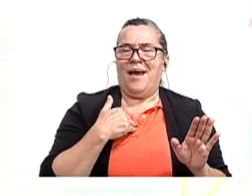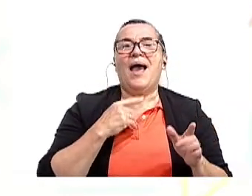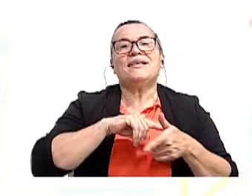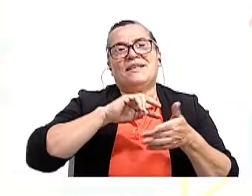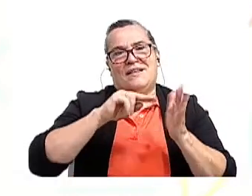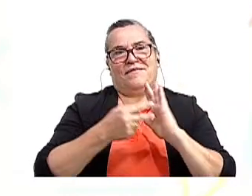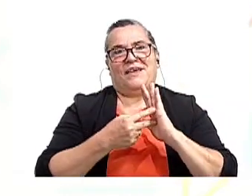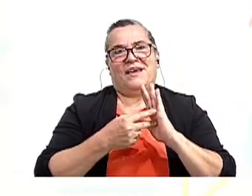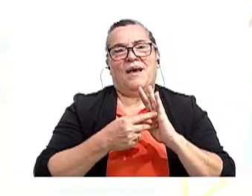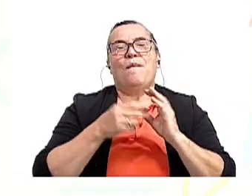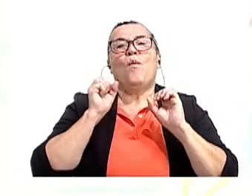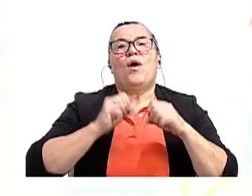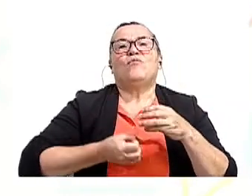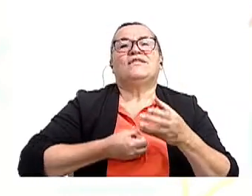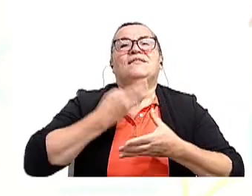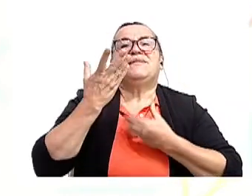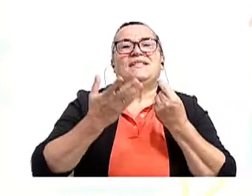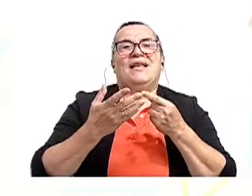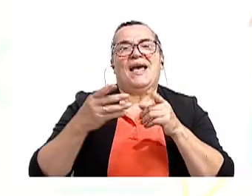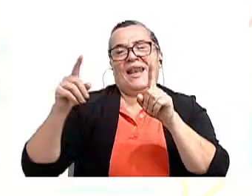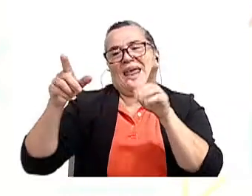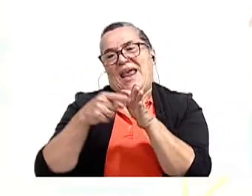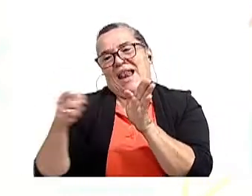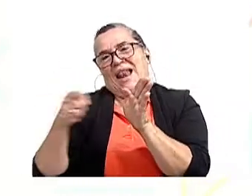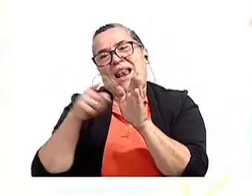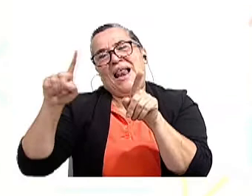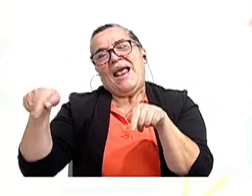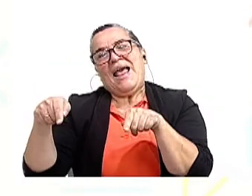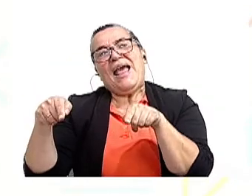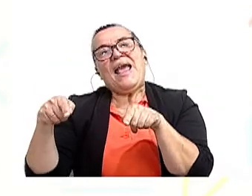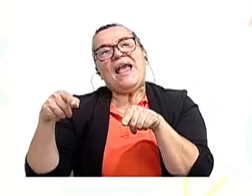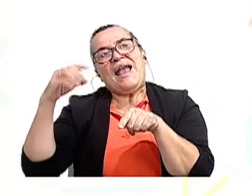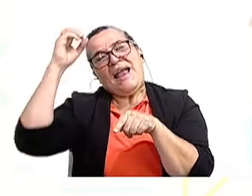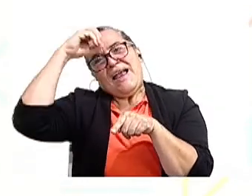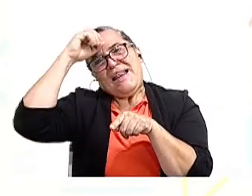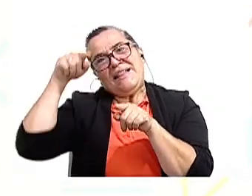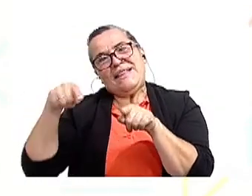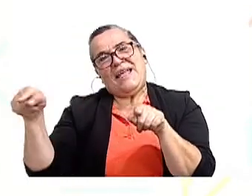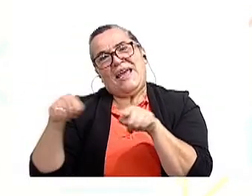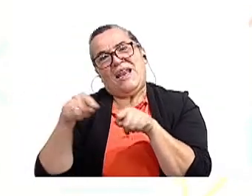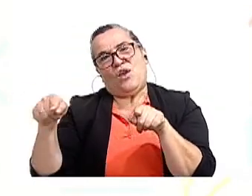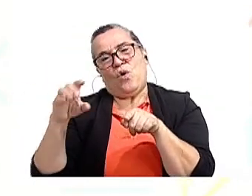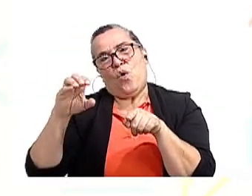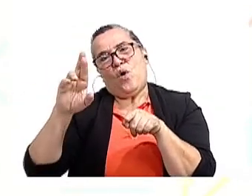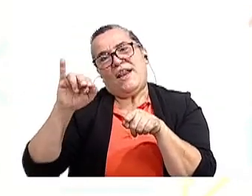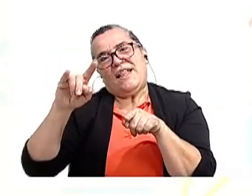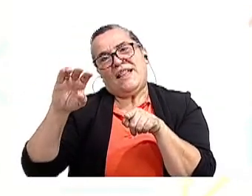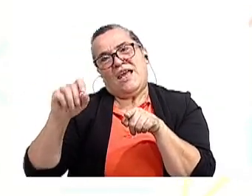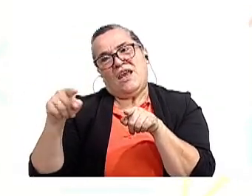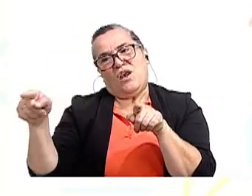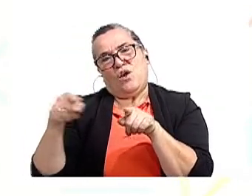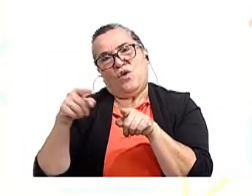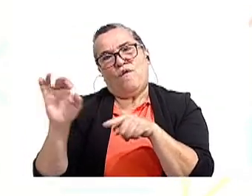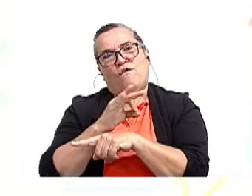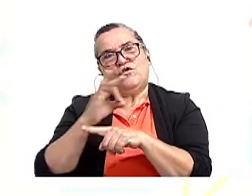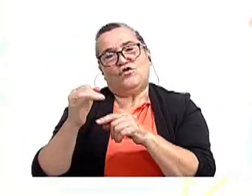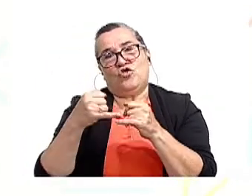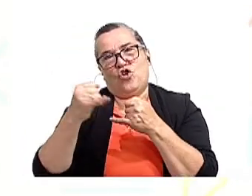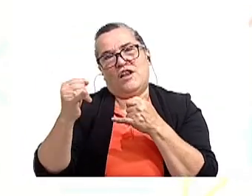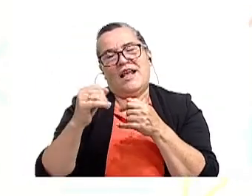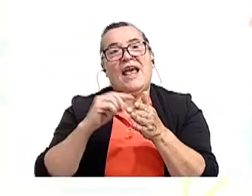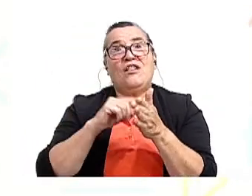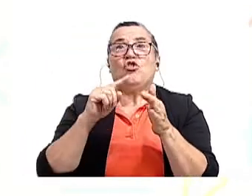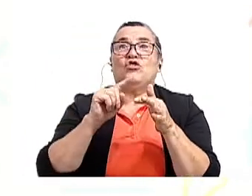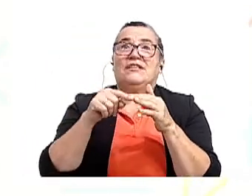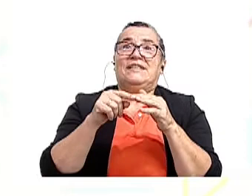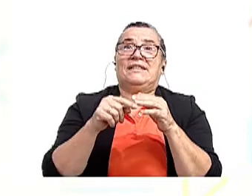nosotros expresar el criterio de la función lineal. ¿Y qué hacemos para expresar el criterio de la función lineal? Pues vamos a anotar el valor